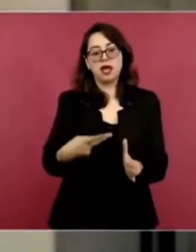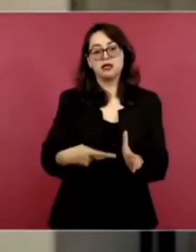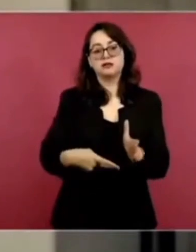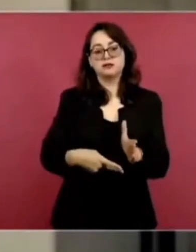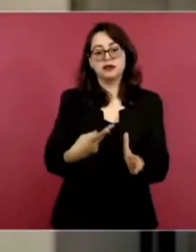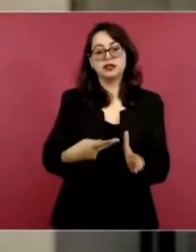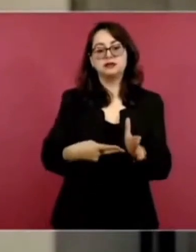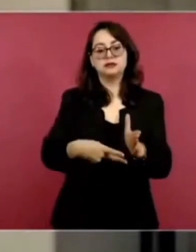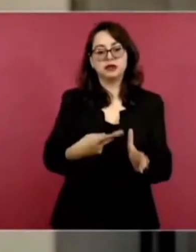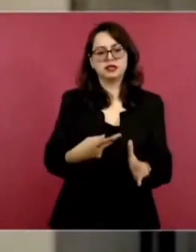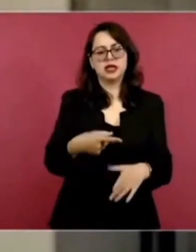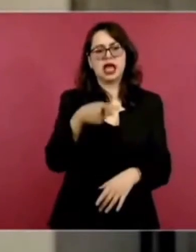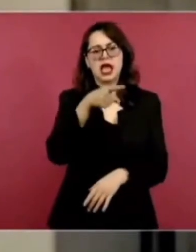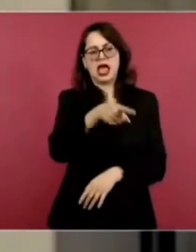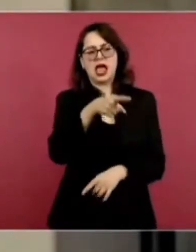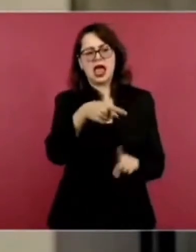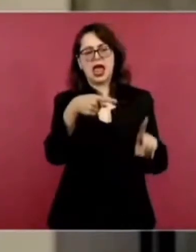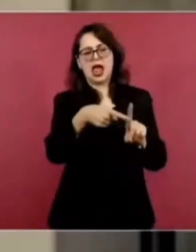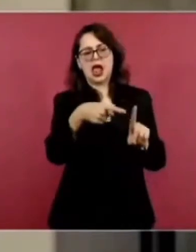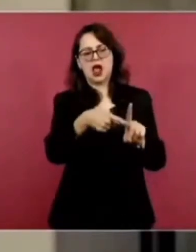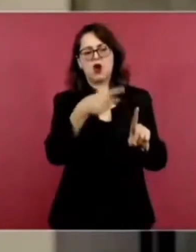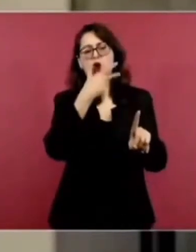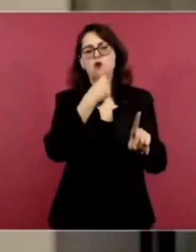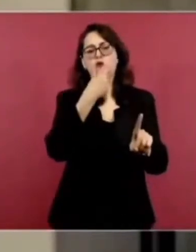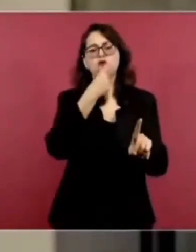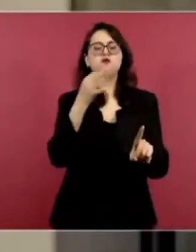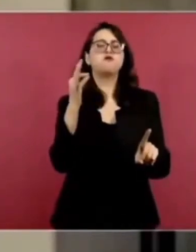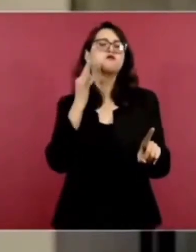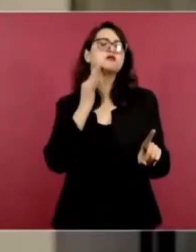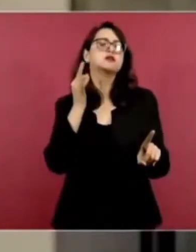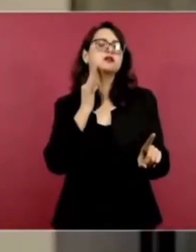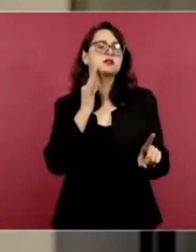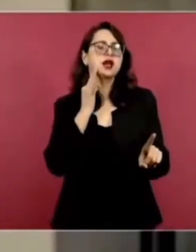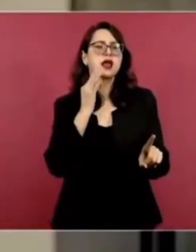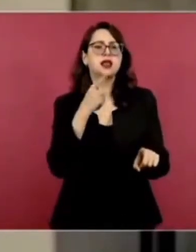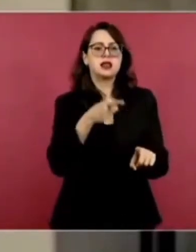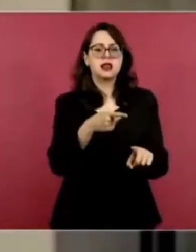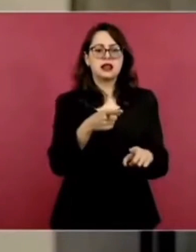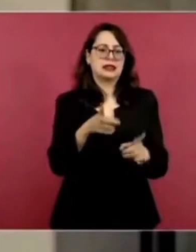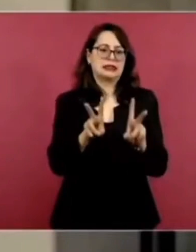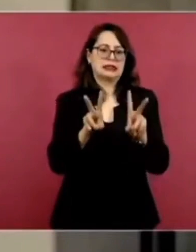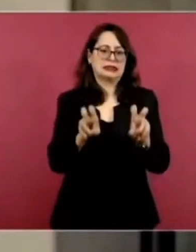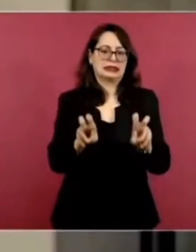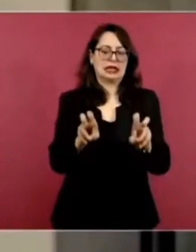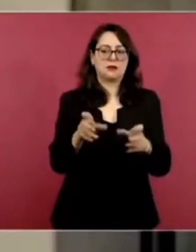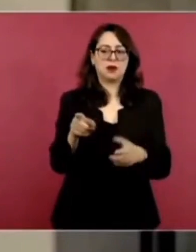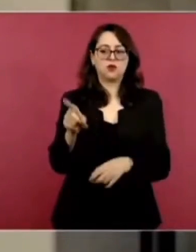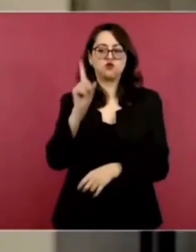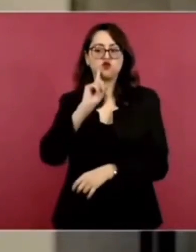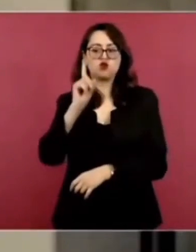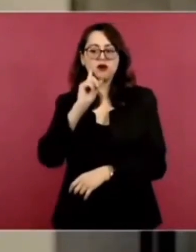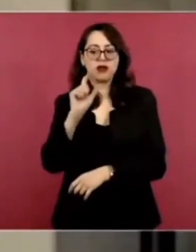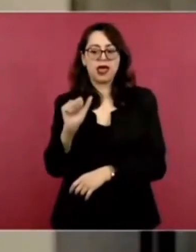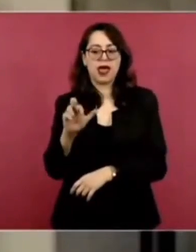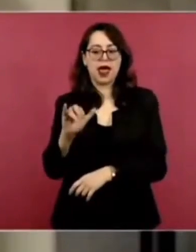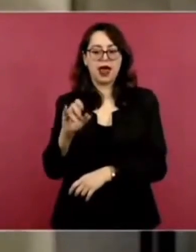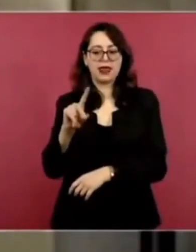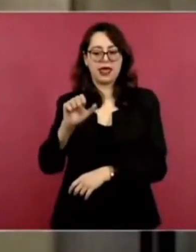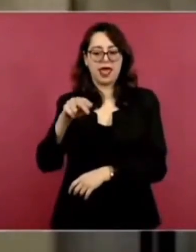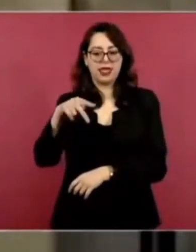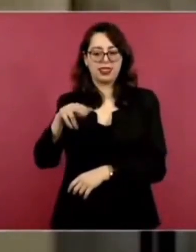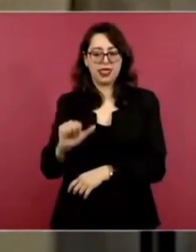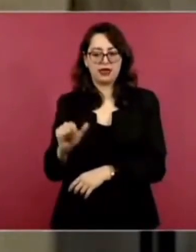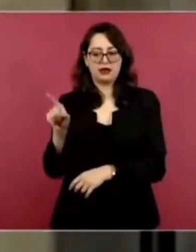Fernanda. Y digo que destaca este caso porque la defensa del Poder Judicial le